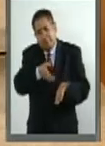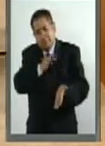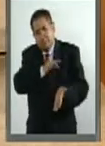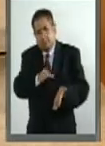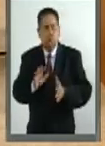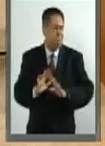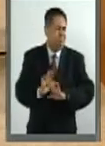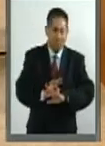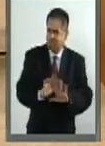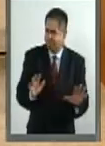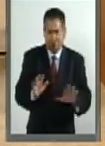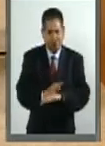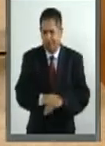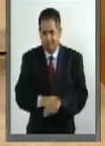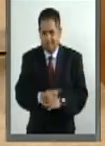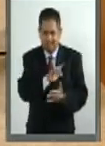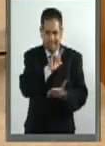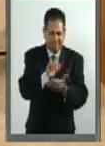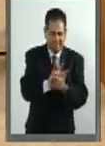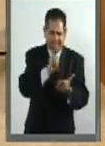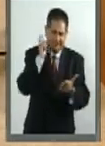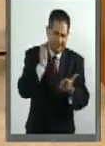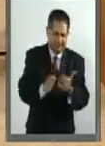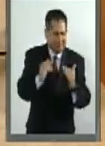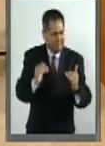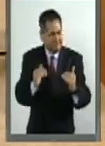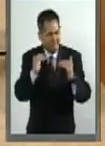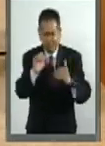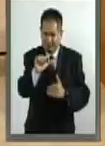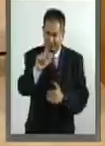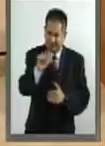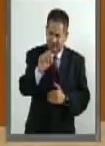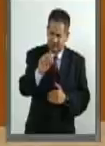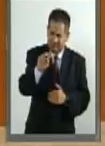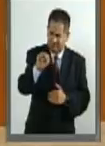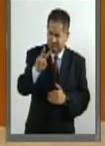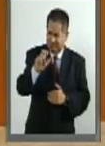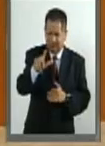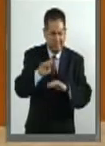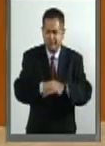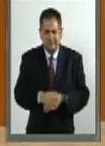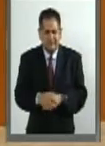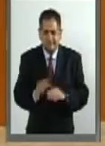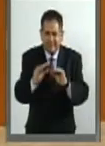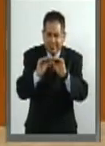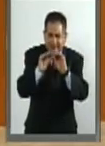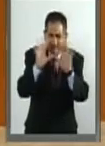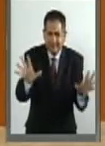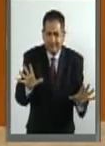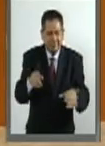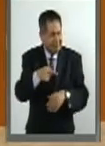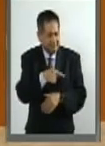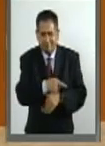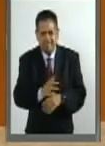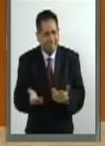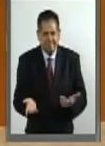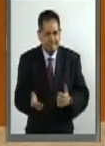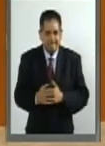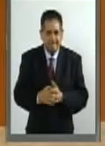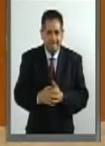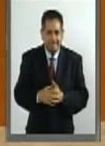No es un tema de si la ley define que es alto nivel o no es alto nivel. Era clarísimo que